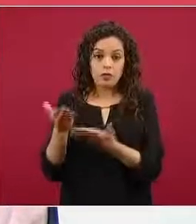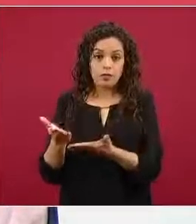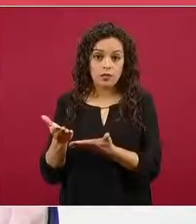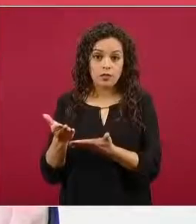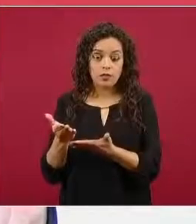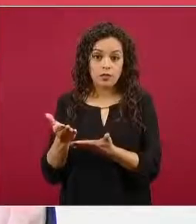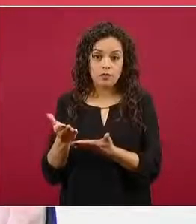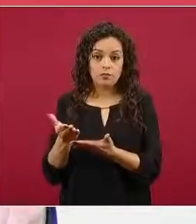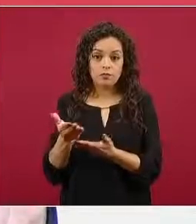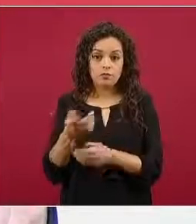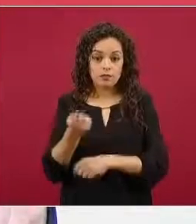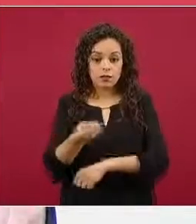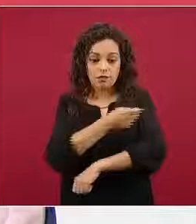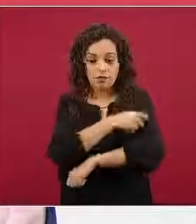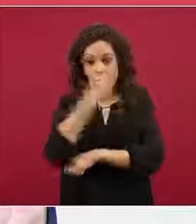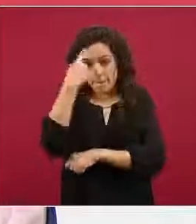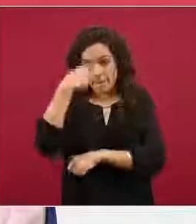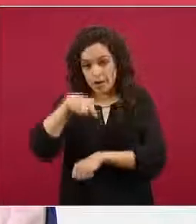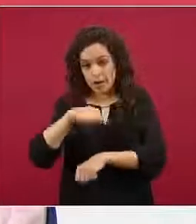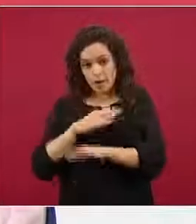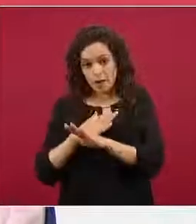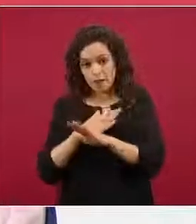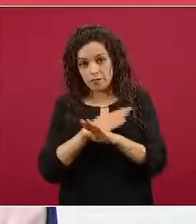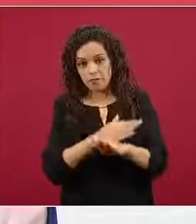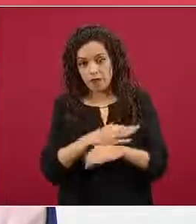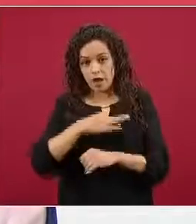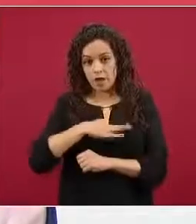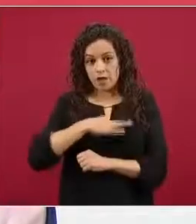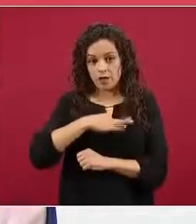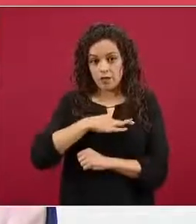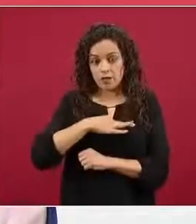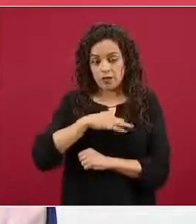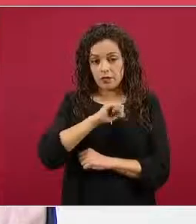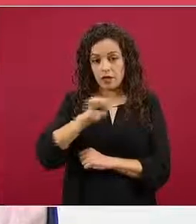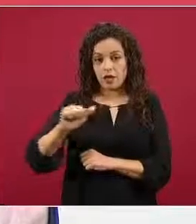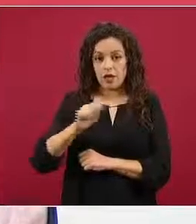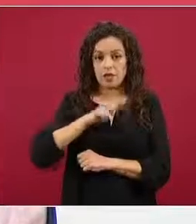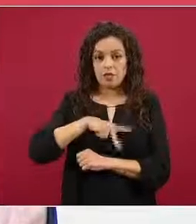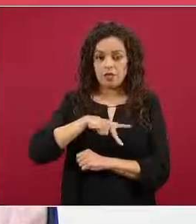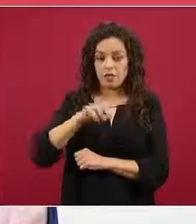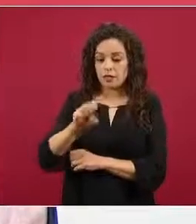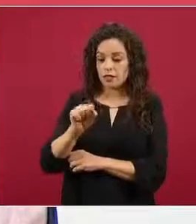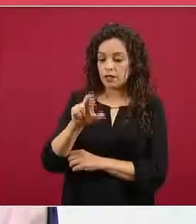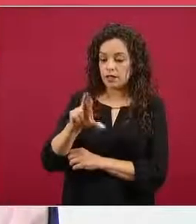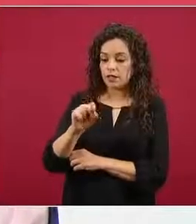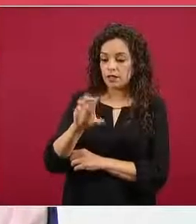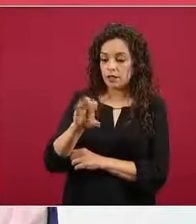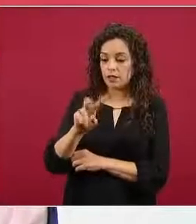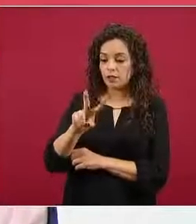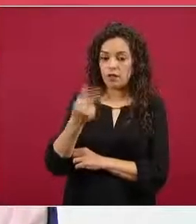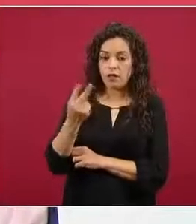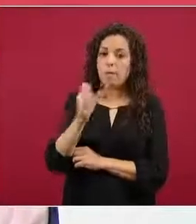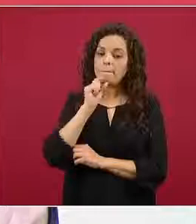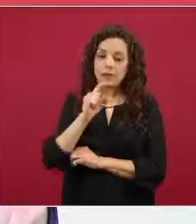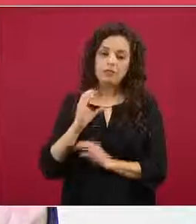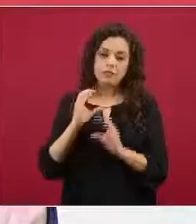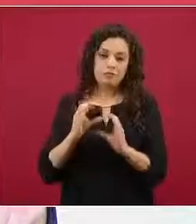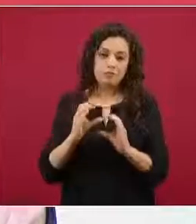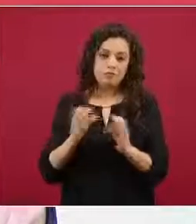importante medio para prevenir la infección contra el virus SARS-CoV-2. Yo creo